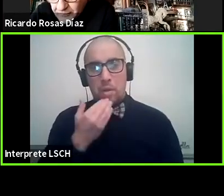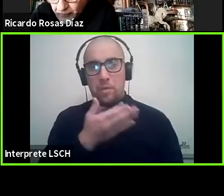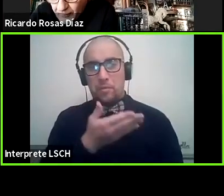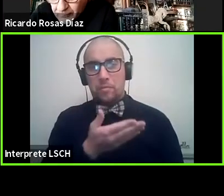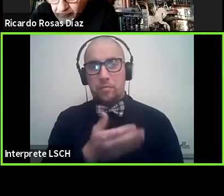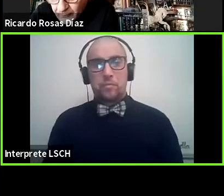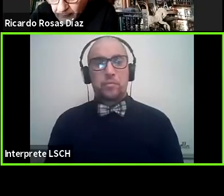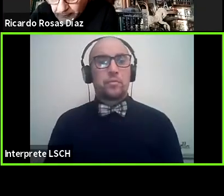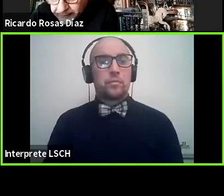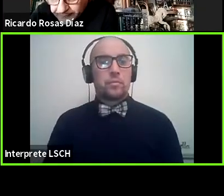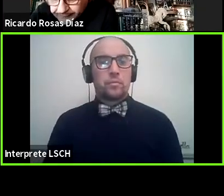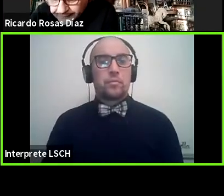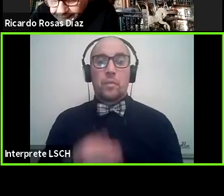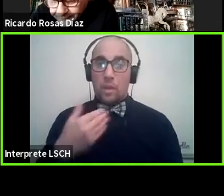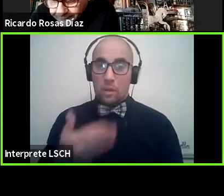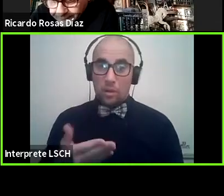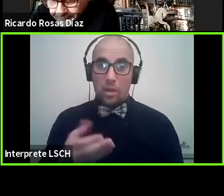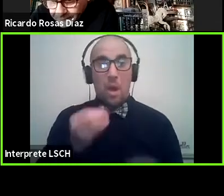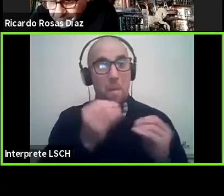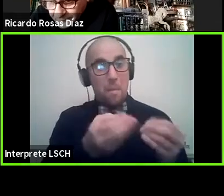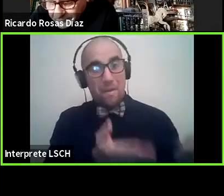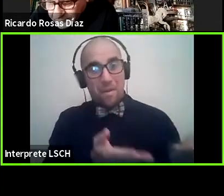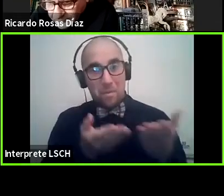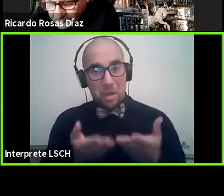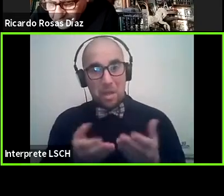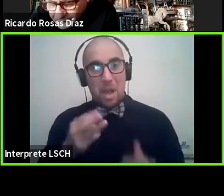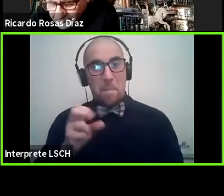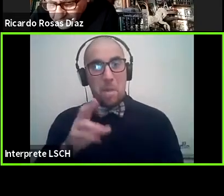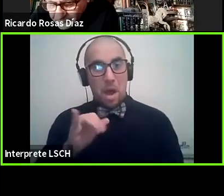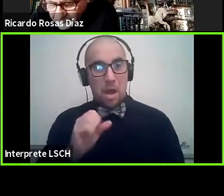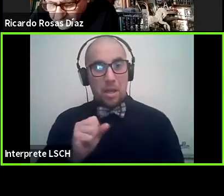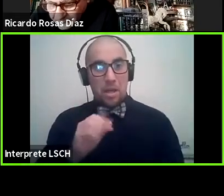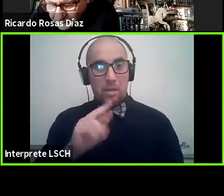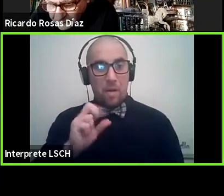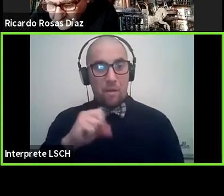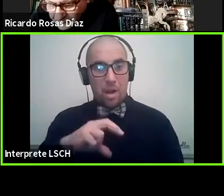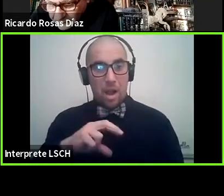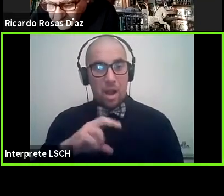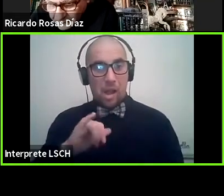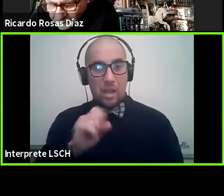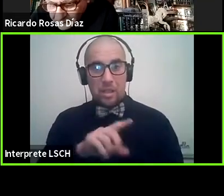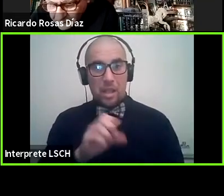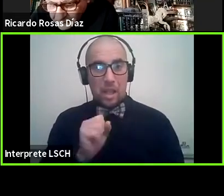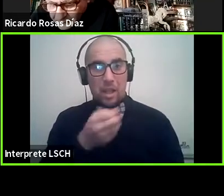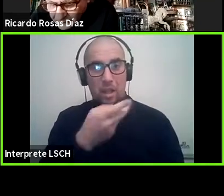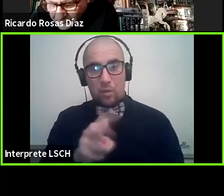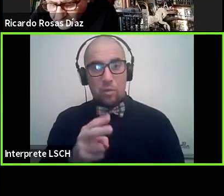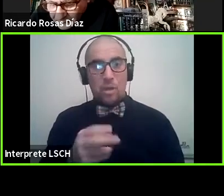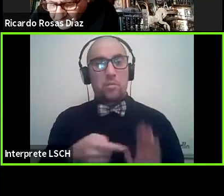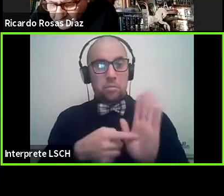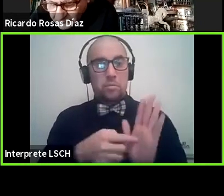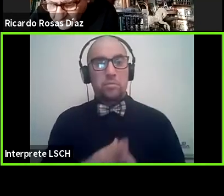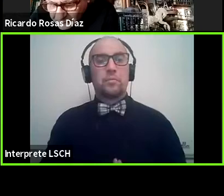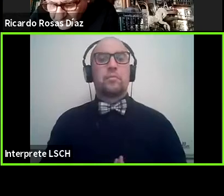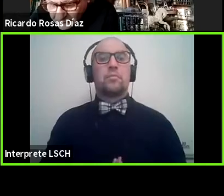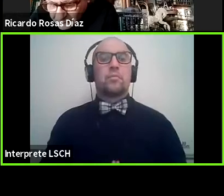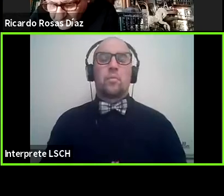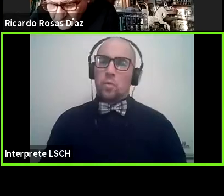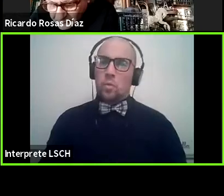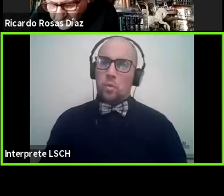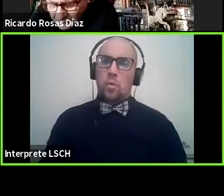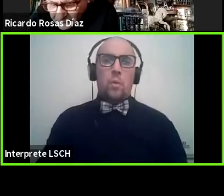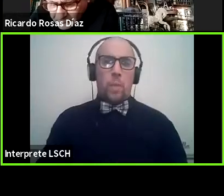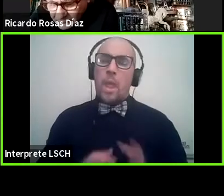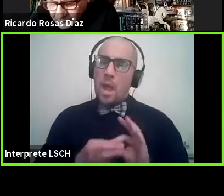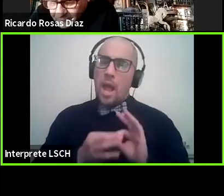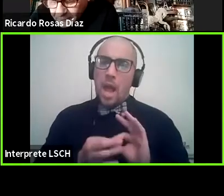Ricardo. Así que muy bienvenida, María Francisca, adelante, estudia la pantalla. Ya, muchas gracias. Bueno, tal